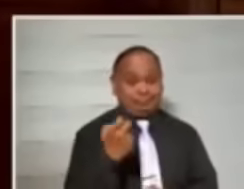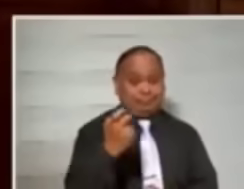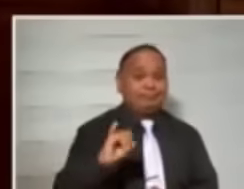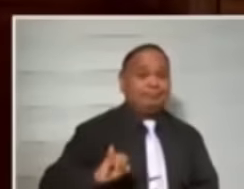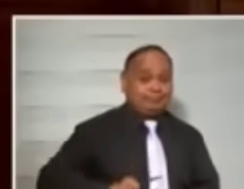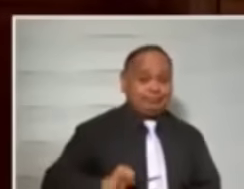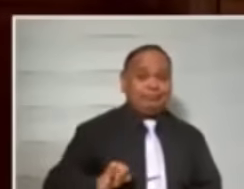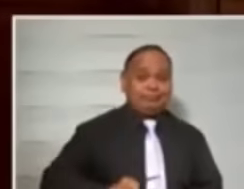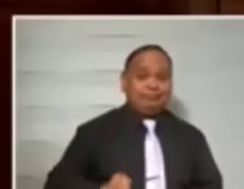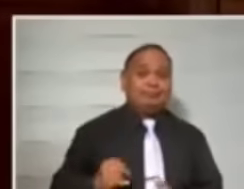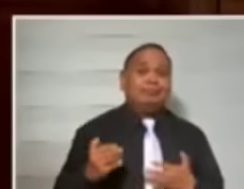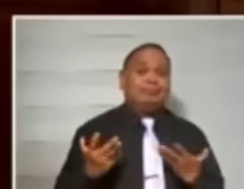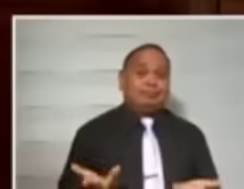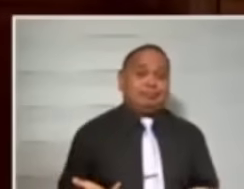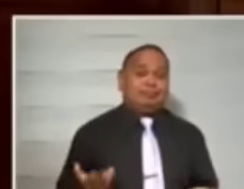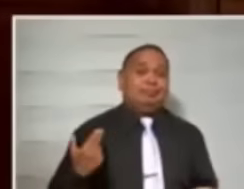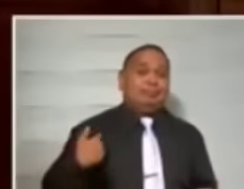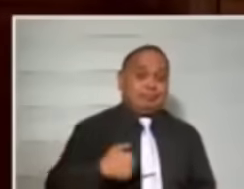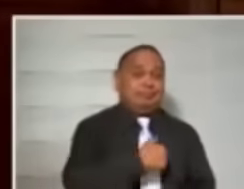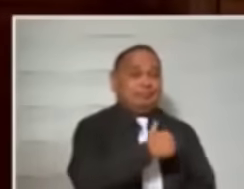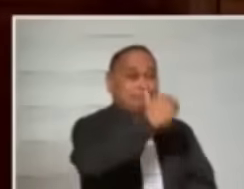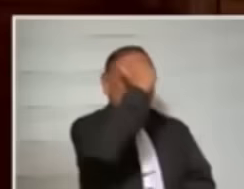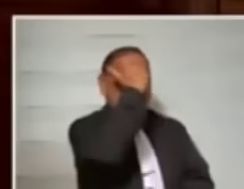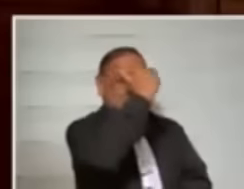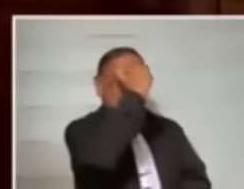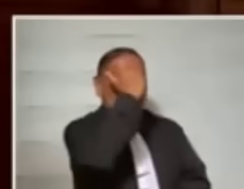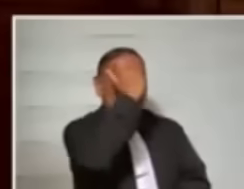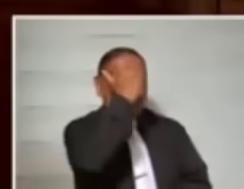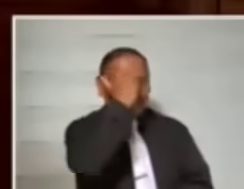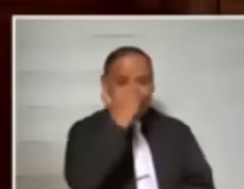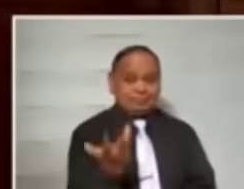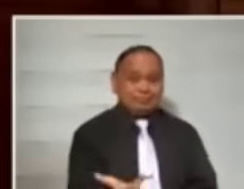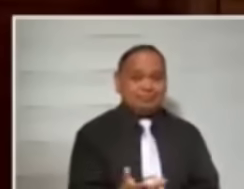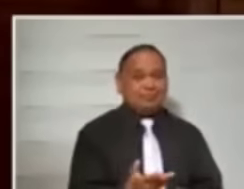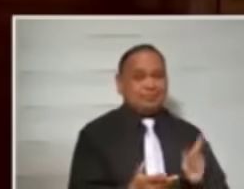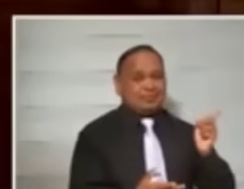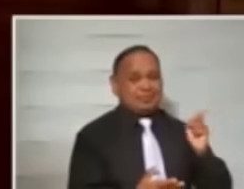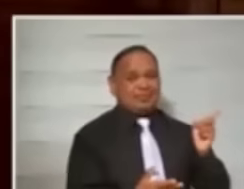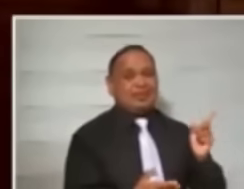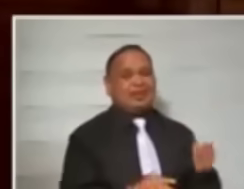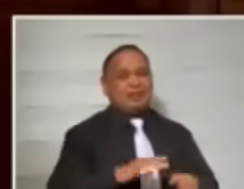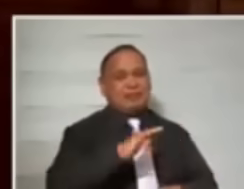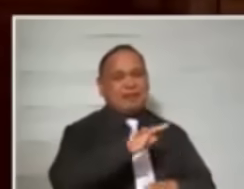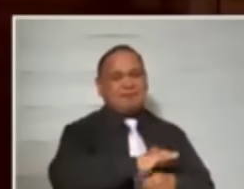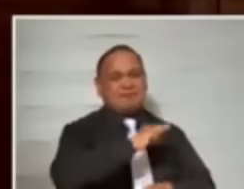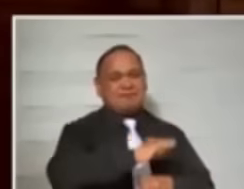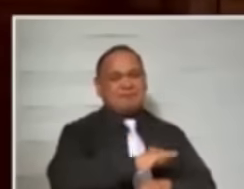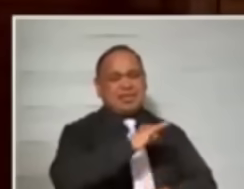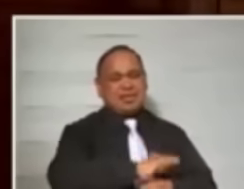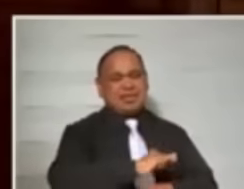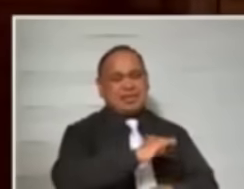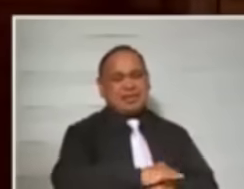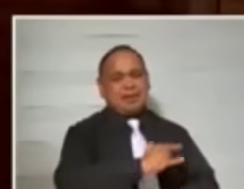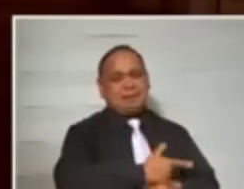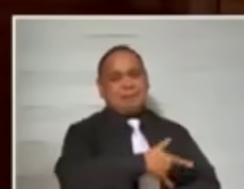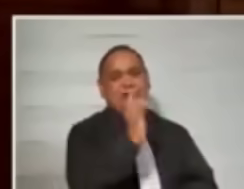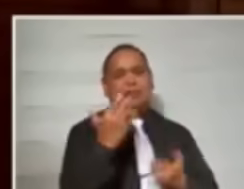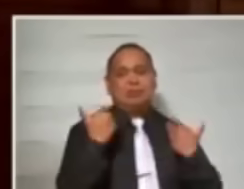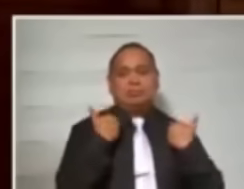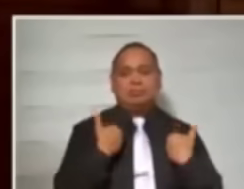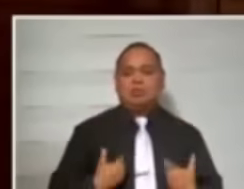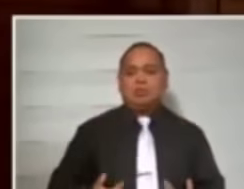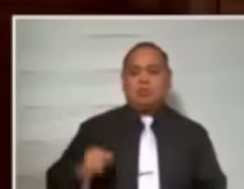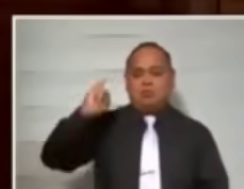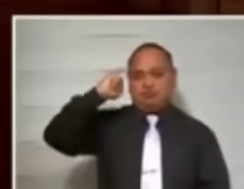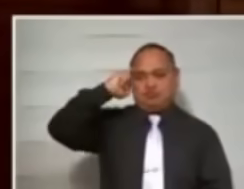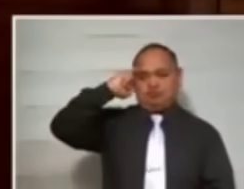dando, porque uno conoce, primero también, efectivamente es una farsa, es una simulación. Soy indígena. Oye, yo no